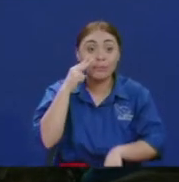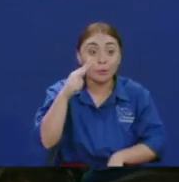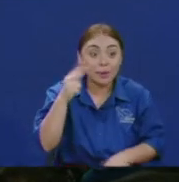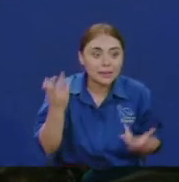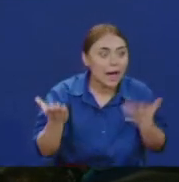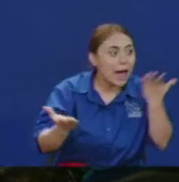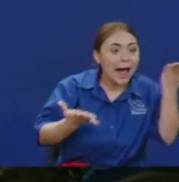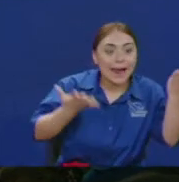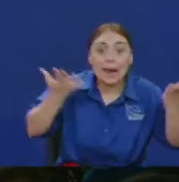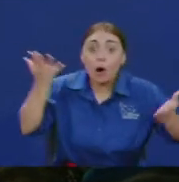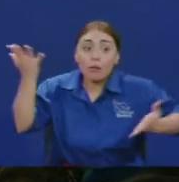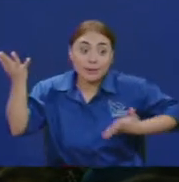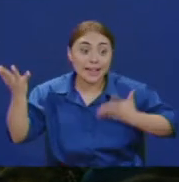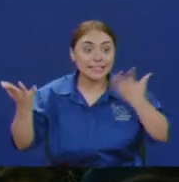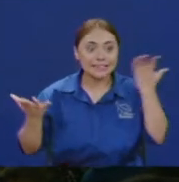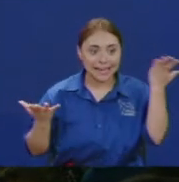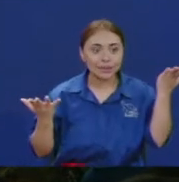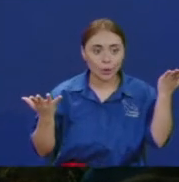maligno.